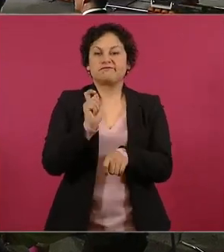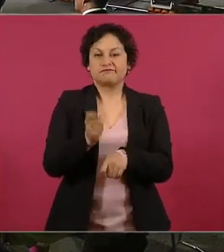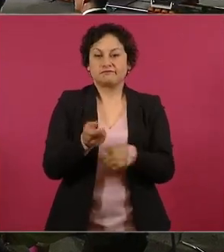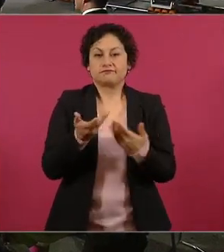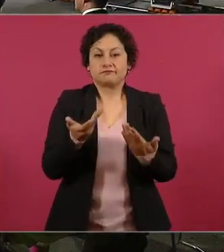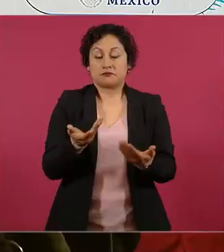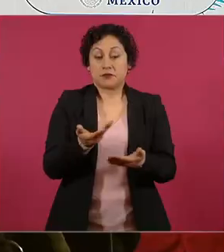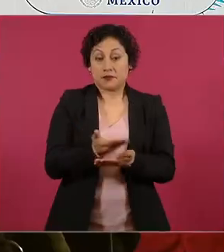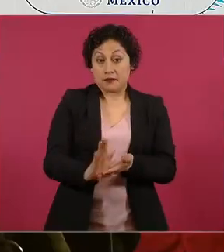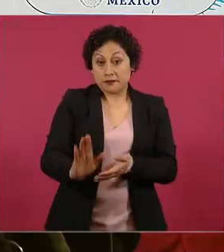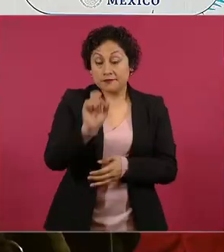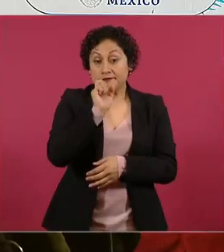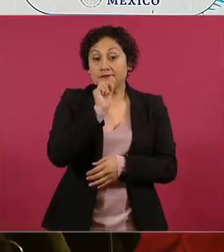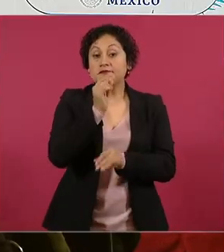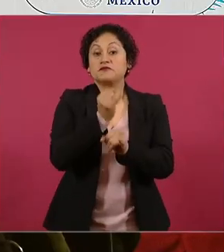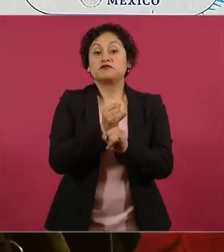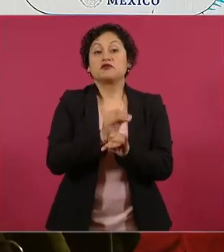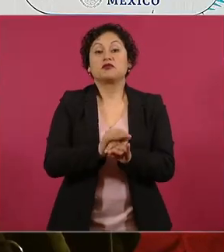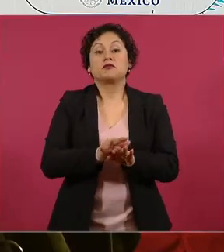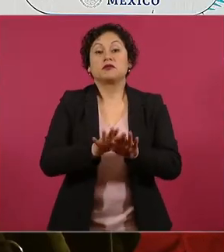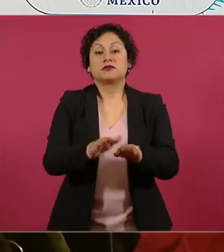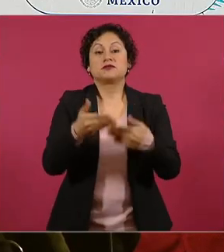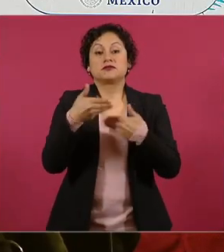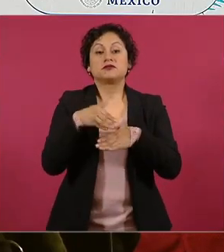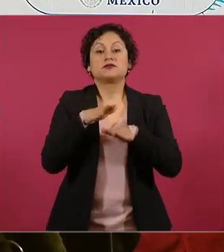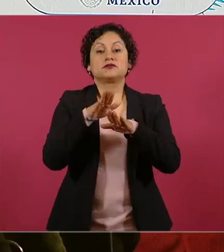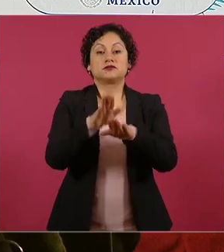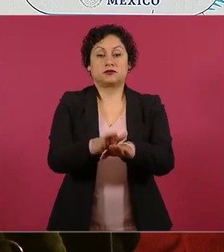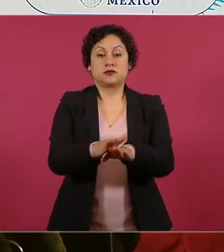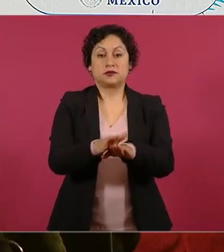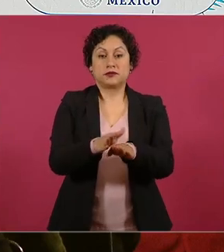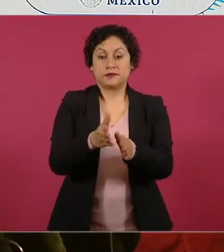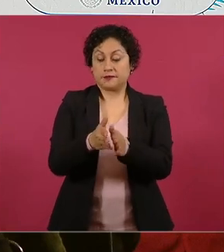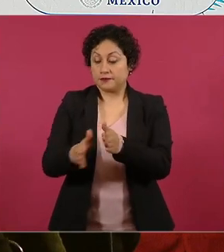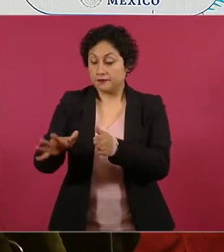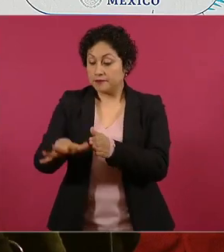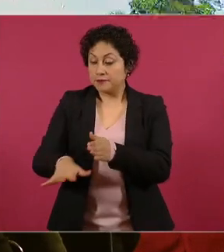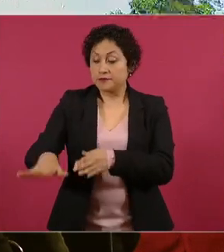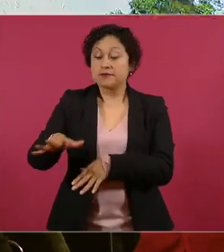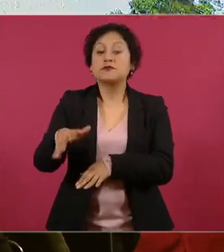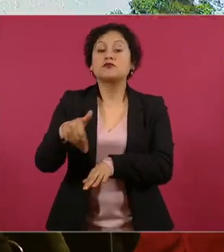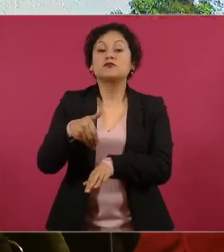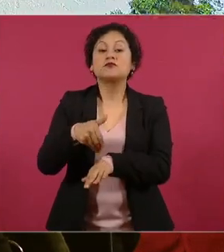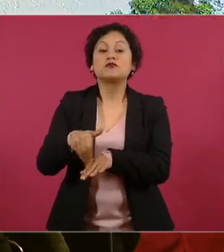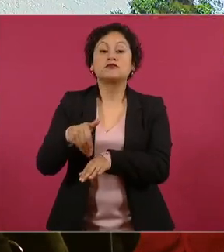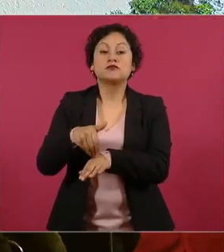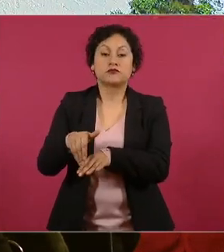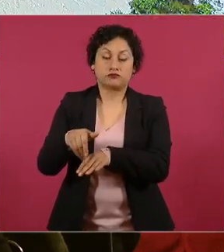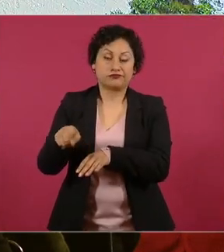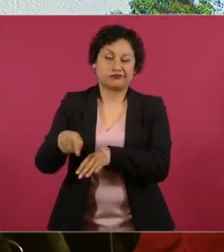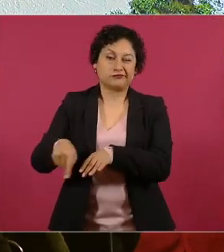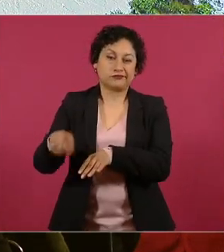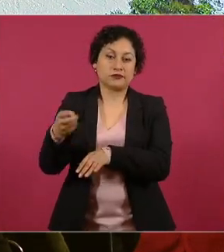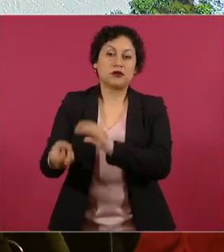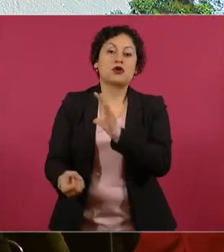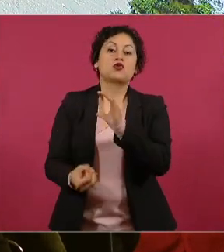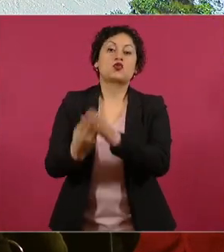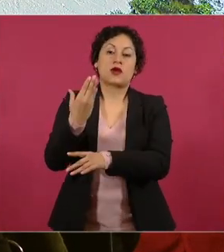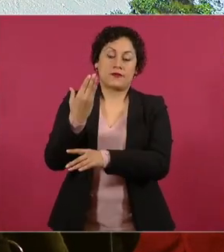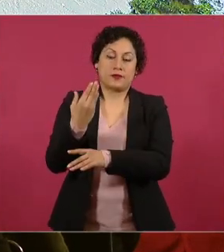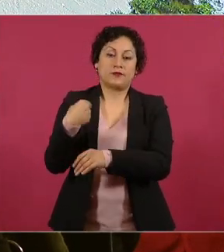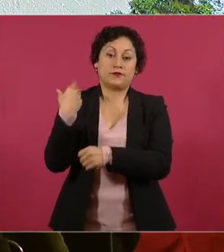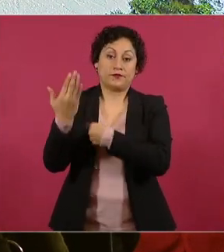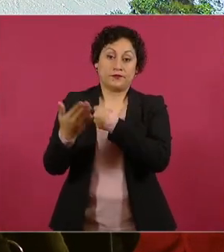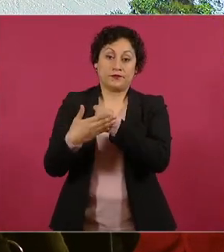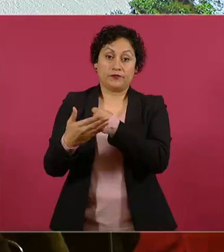informarles sobre la apertura del nuevo tramo del Tren Maya que realizaremos en próximas fechas, el 29